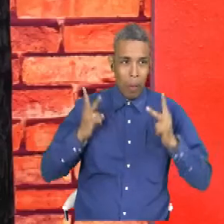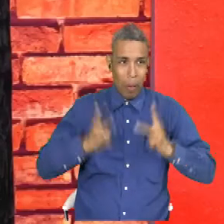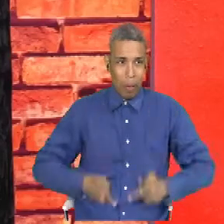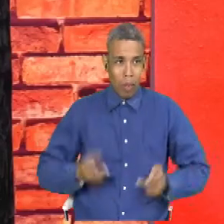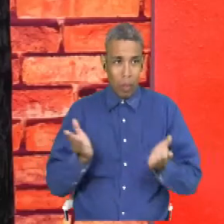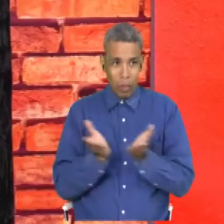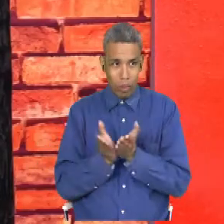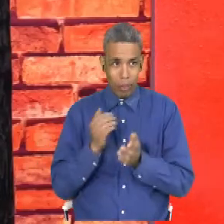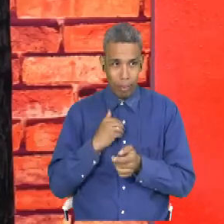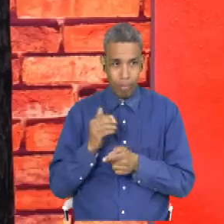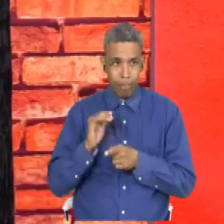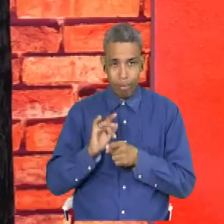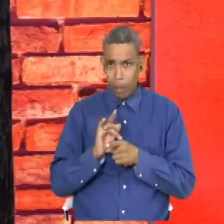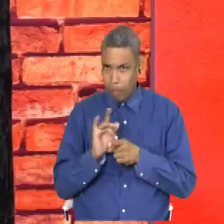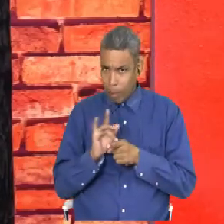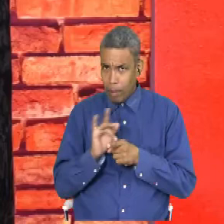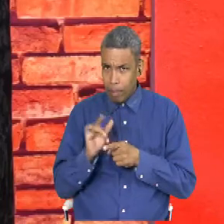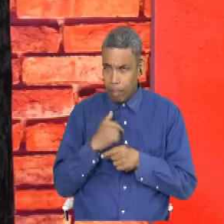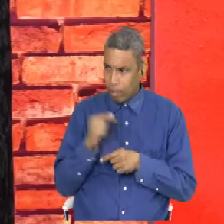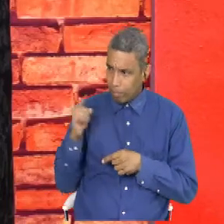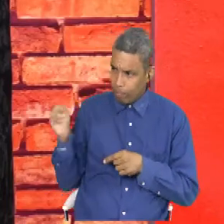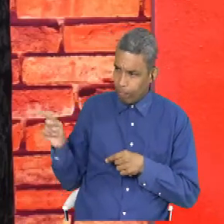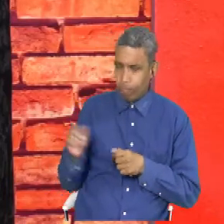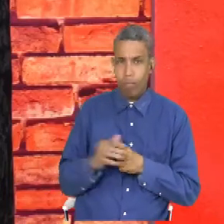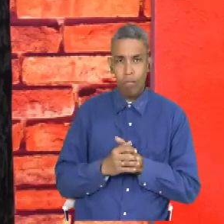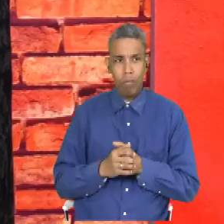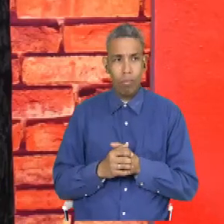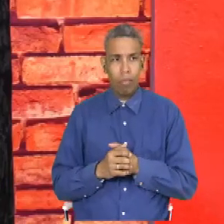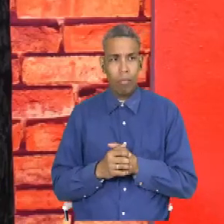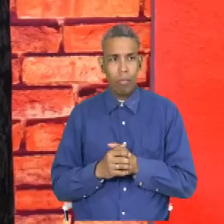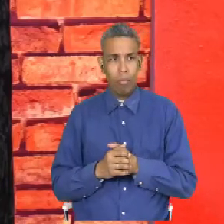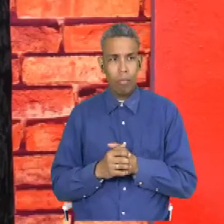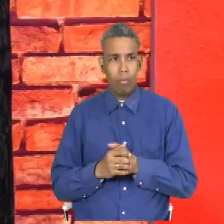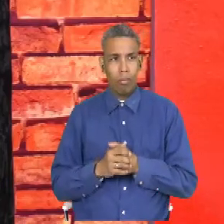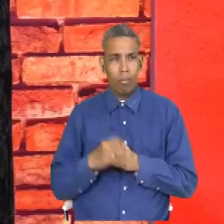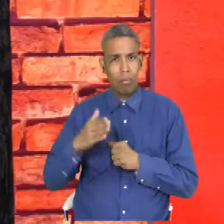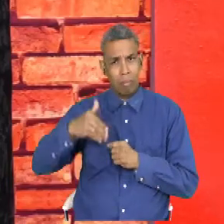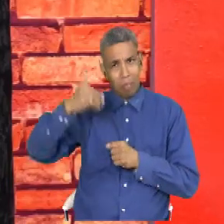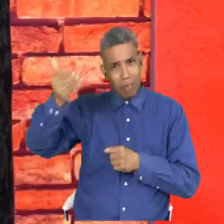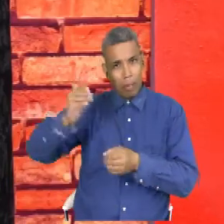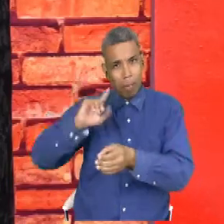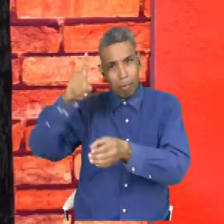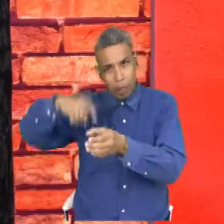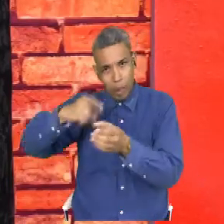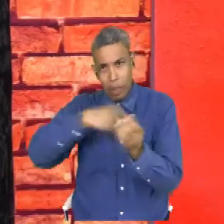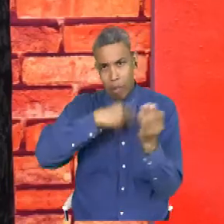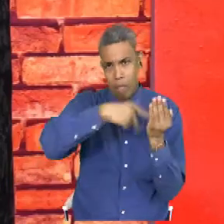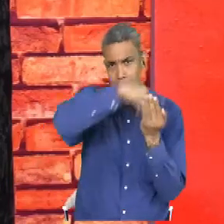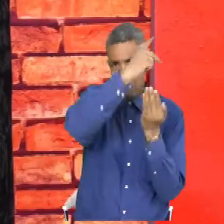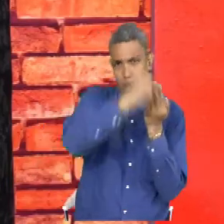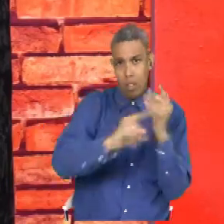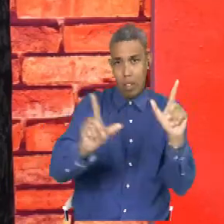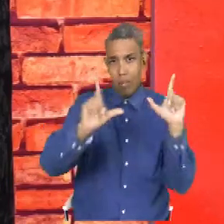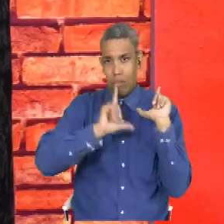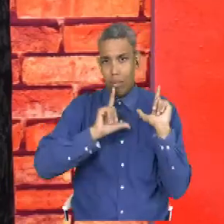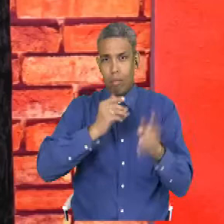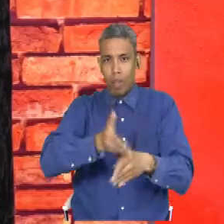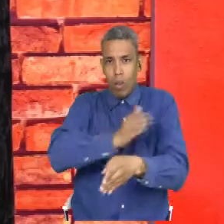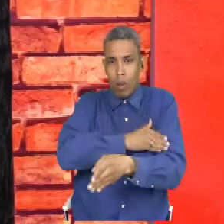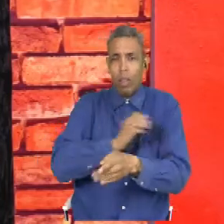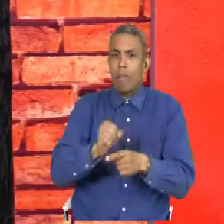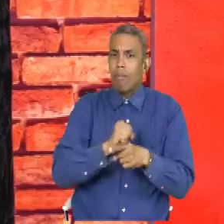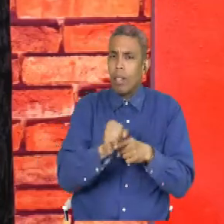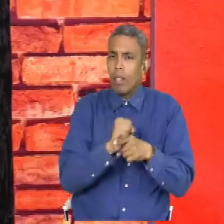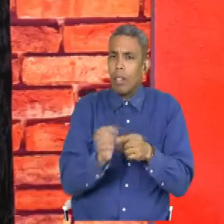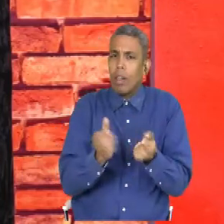deben hacer en la clínica antes de pasar al proyecto de grado y pues a su graduación. ¿Cómo es este proceso de